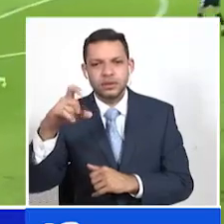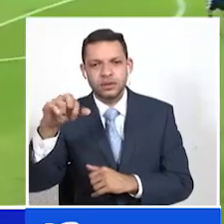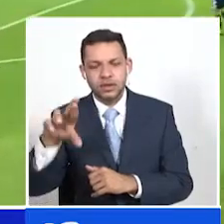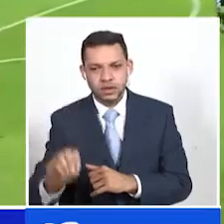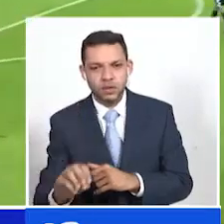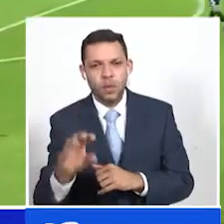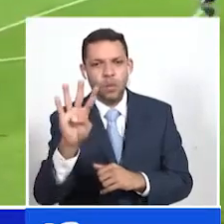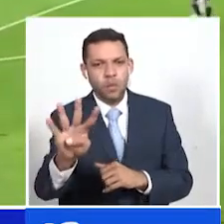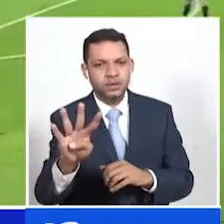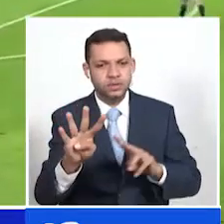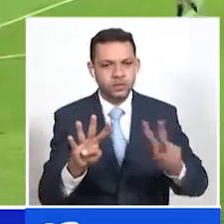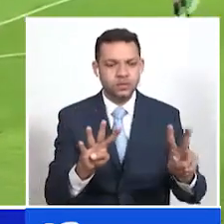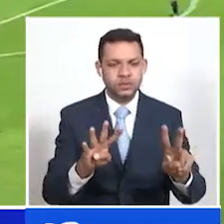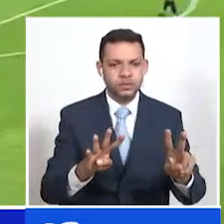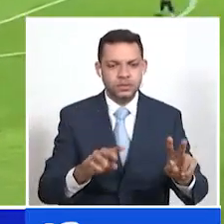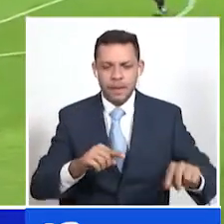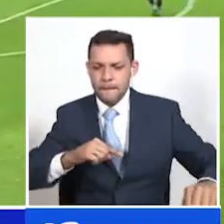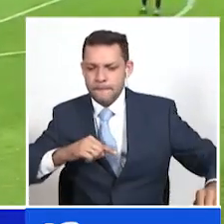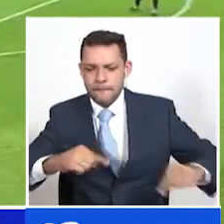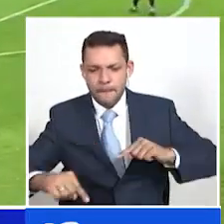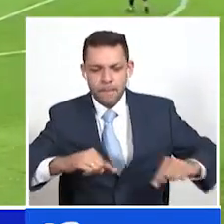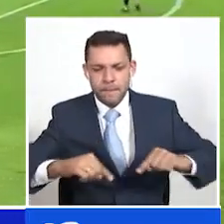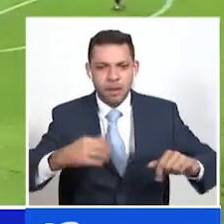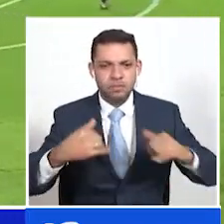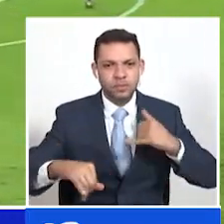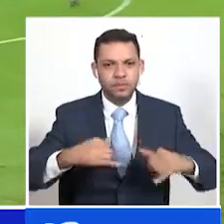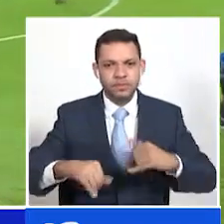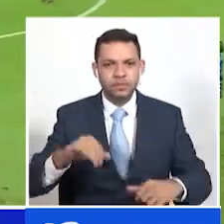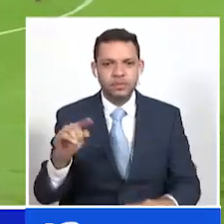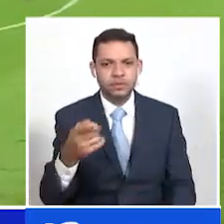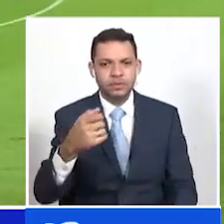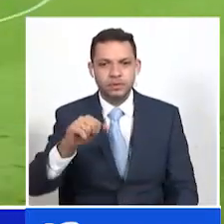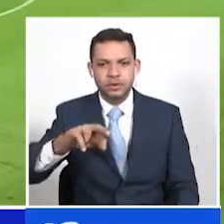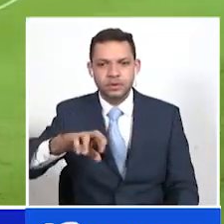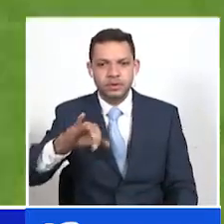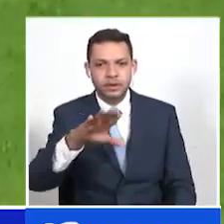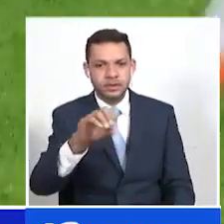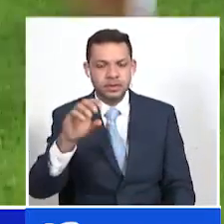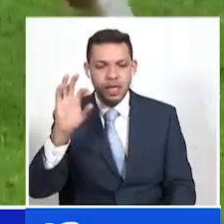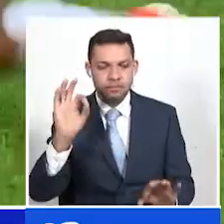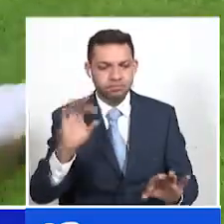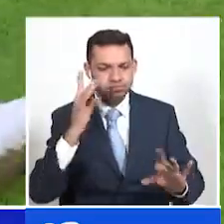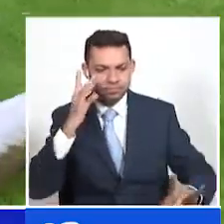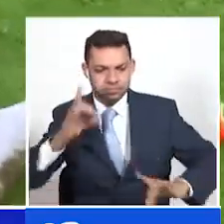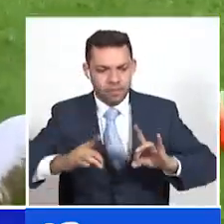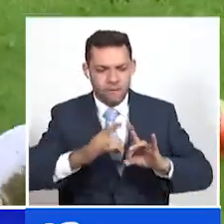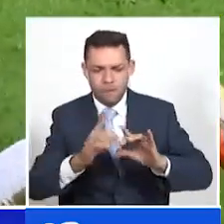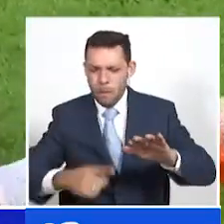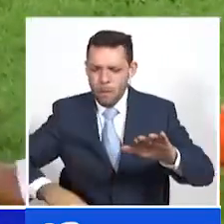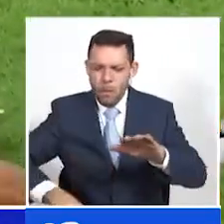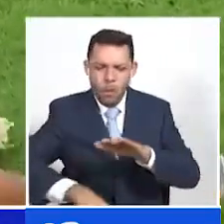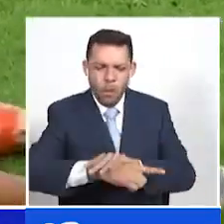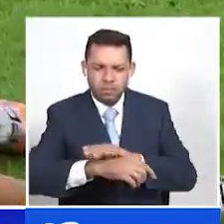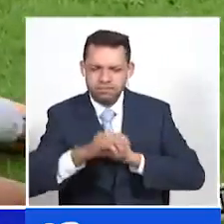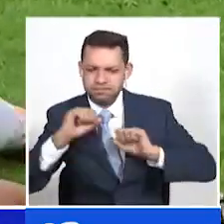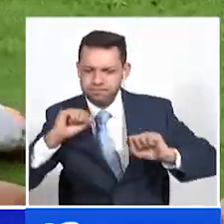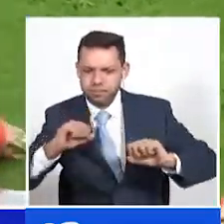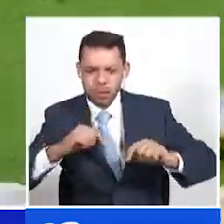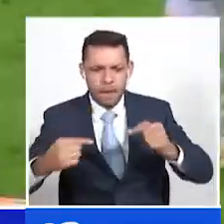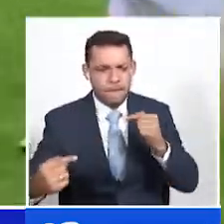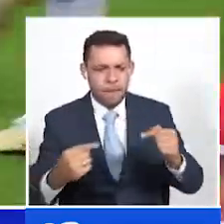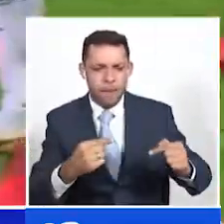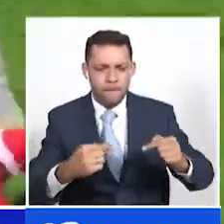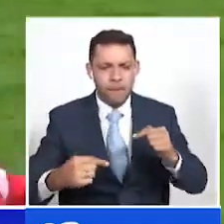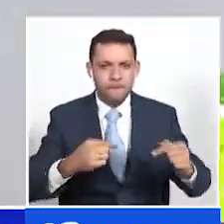definitivo. García se encargó de que su primer gol como profesional fuera una verdadera joya. Que era un momento muy